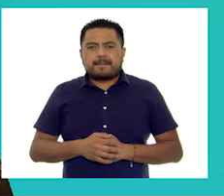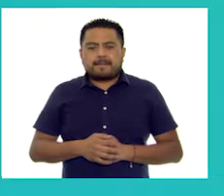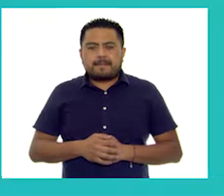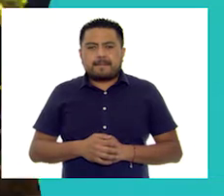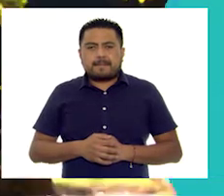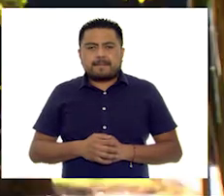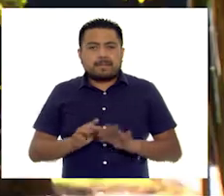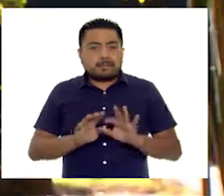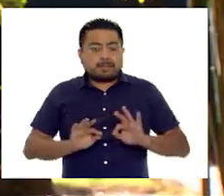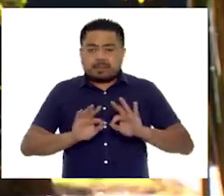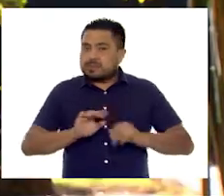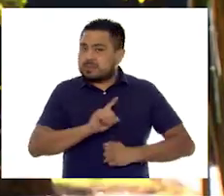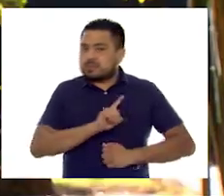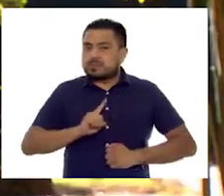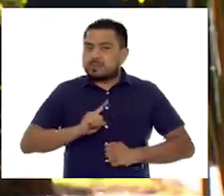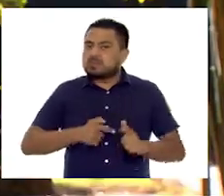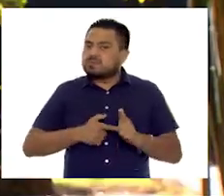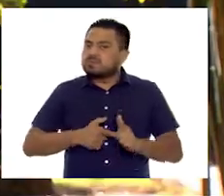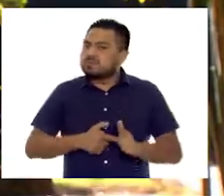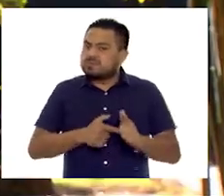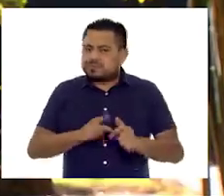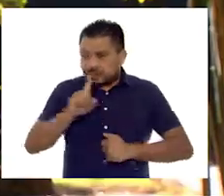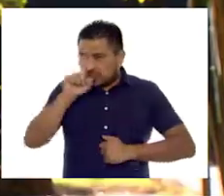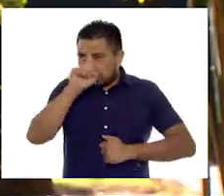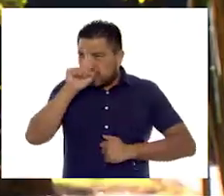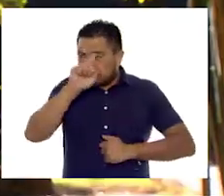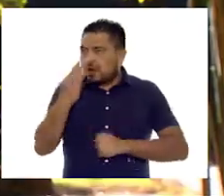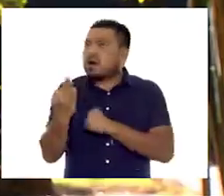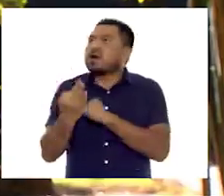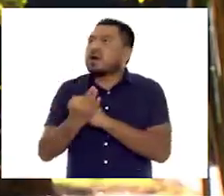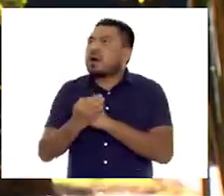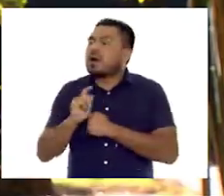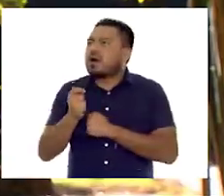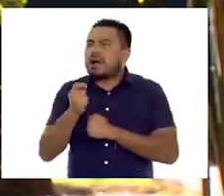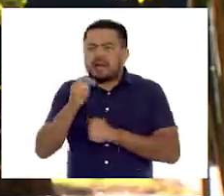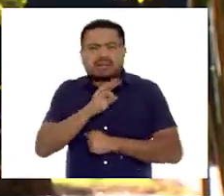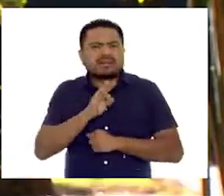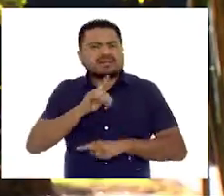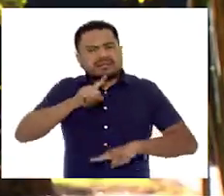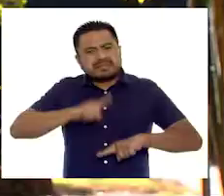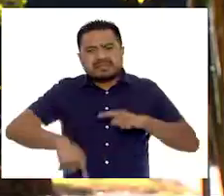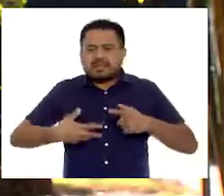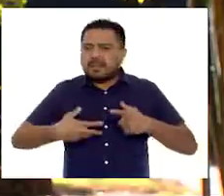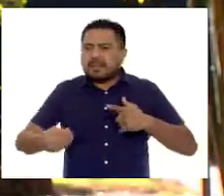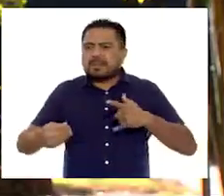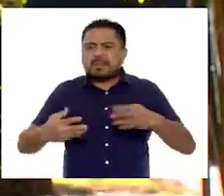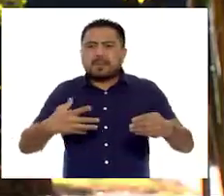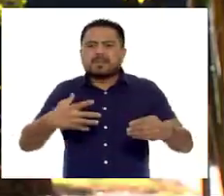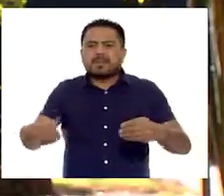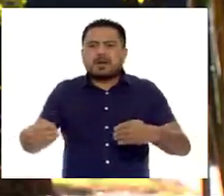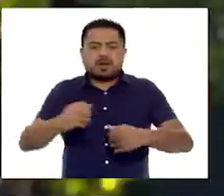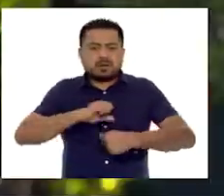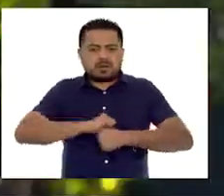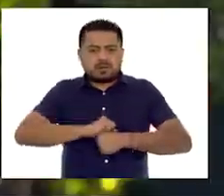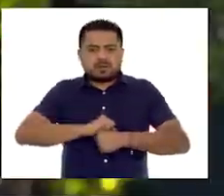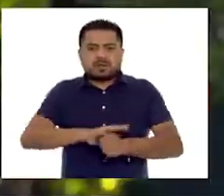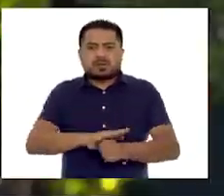Es muy importante continuar con las recomendaciones para evitar contagios de COVID.